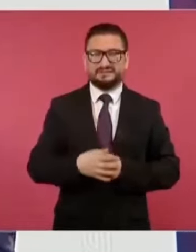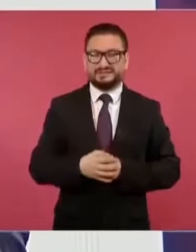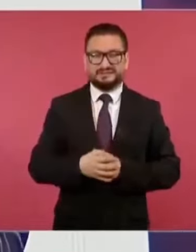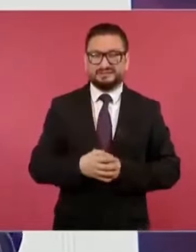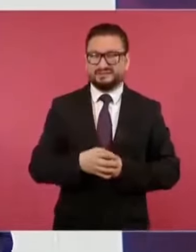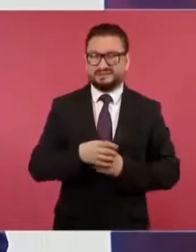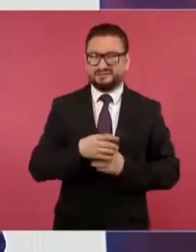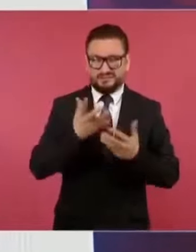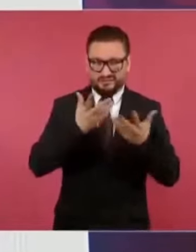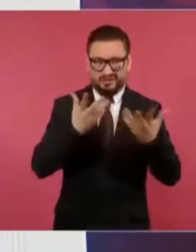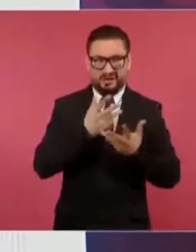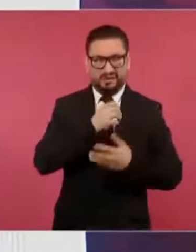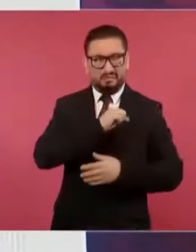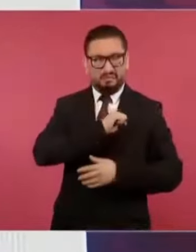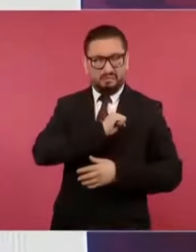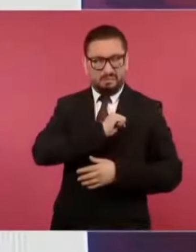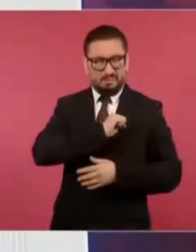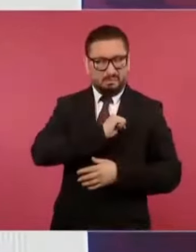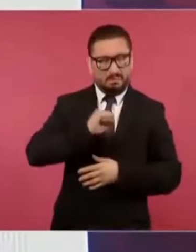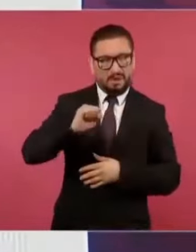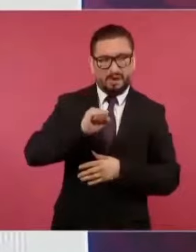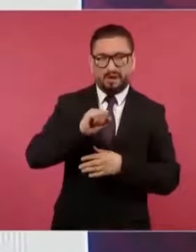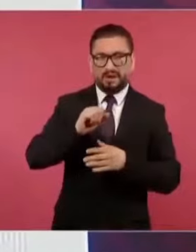acción muy perversa.